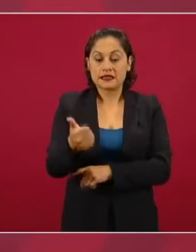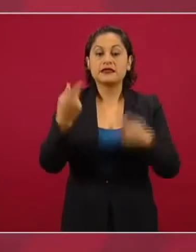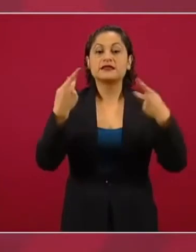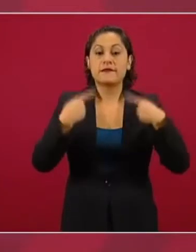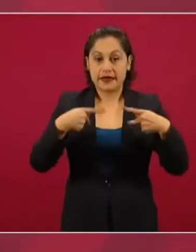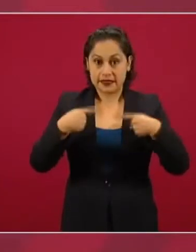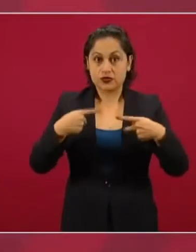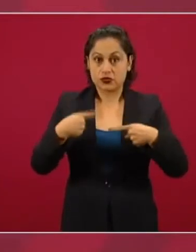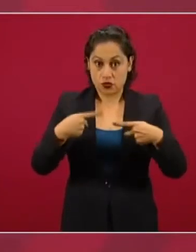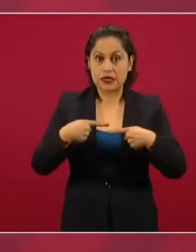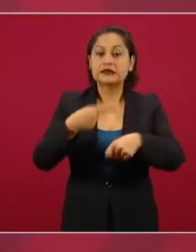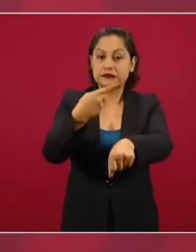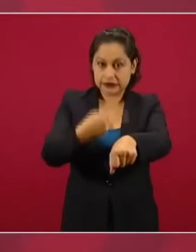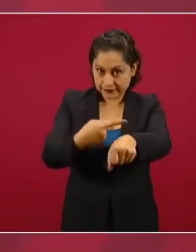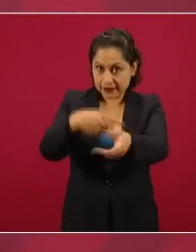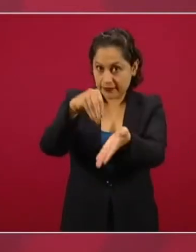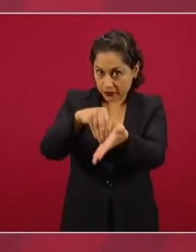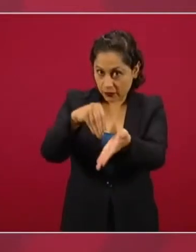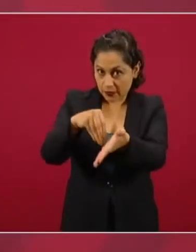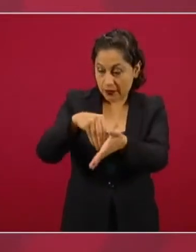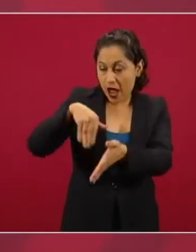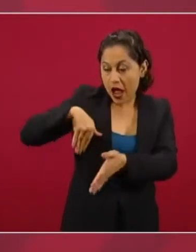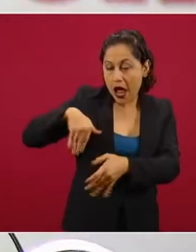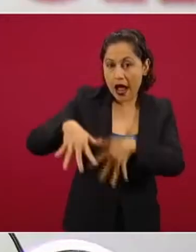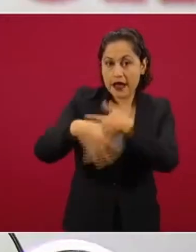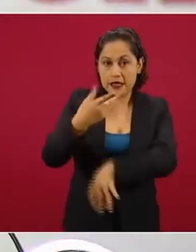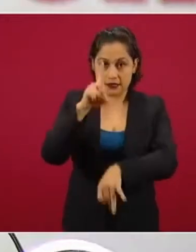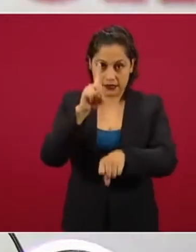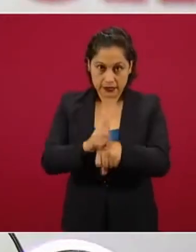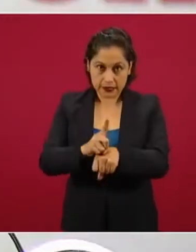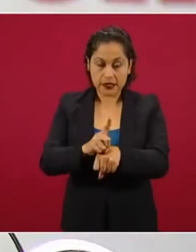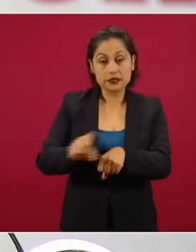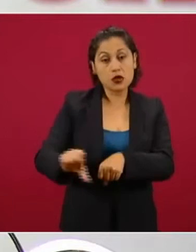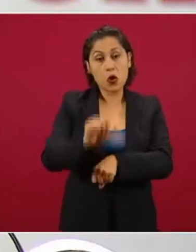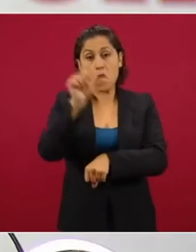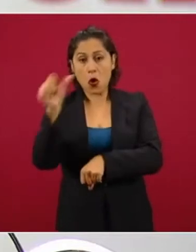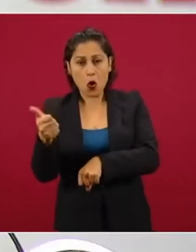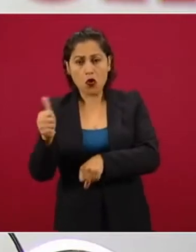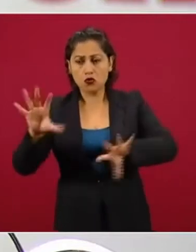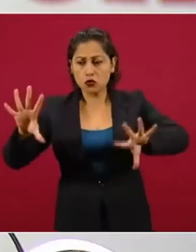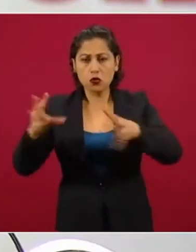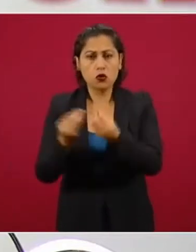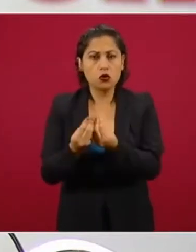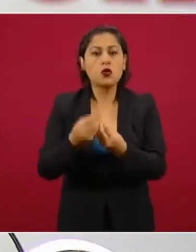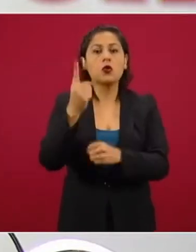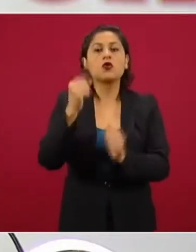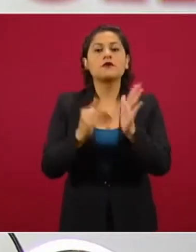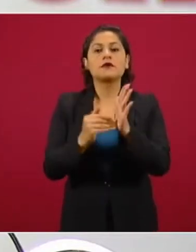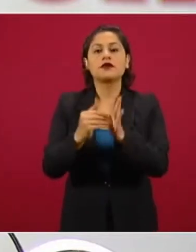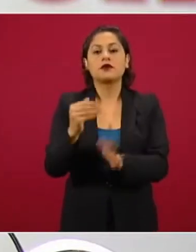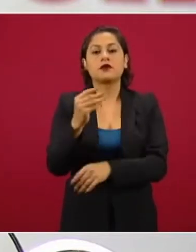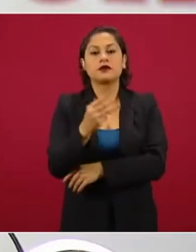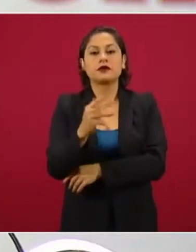de los últimos 15 días. Todos los demás, que se estima en más de 1.037.000